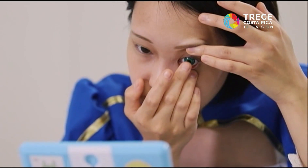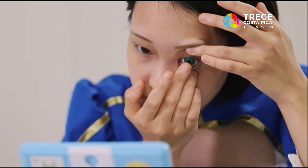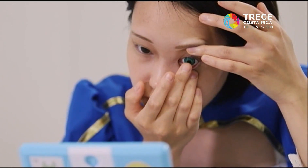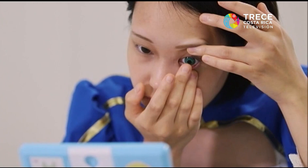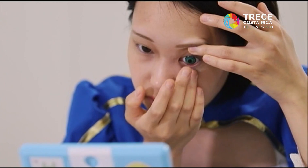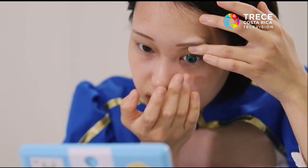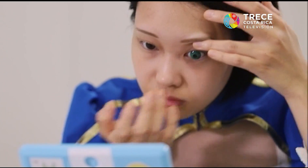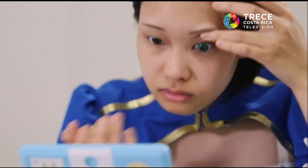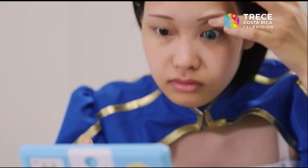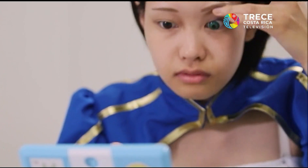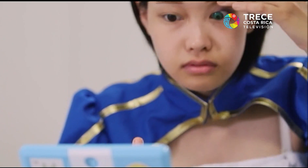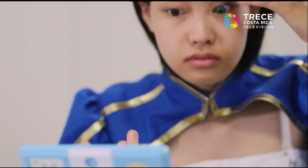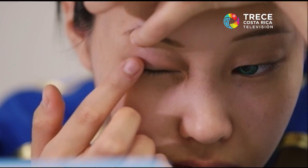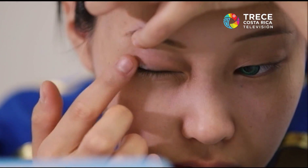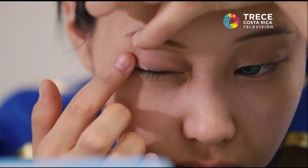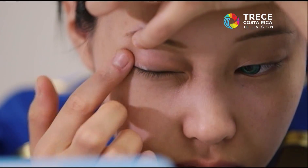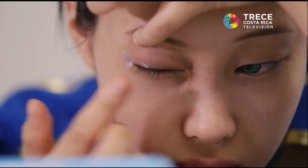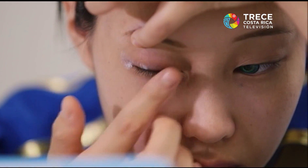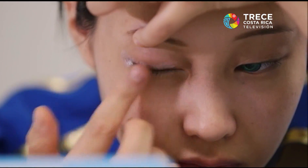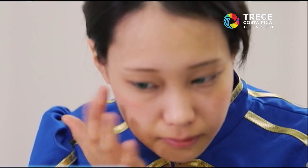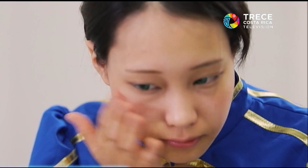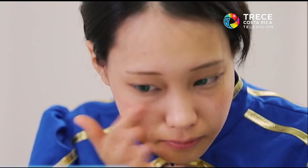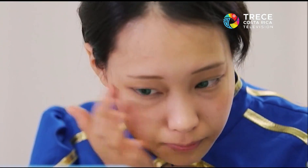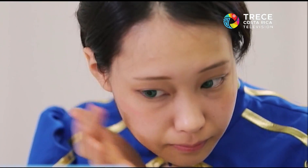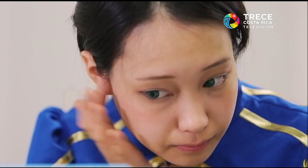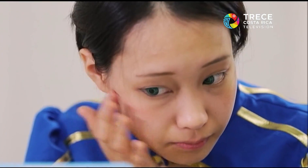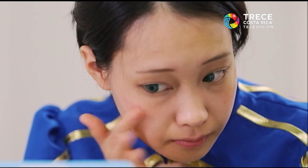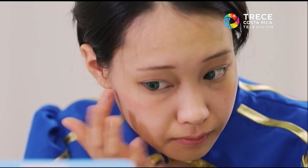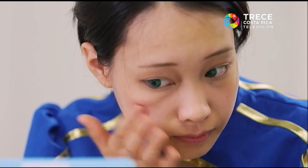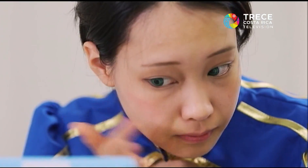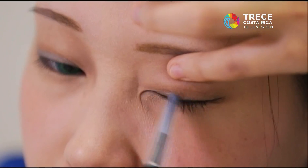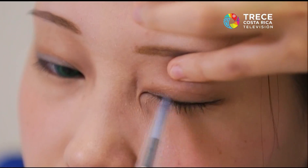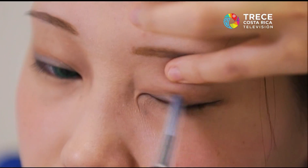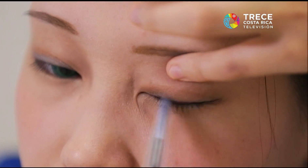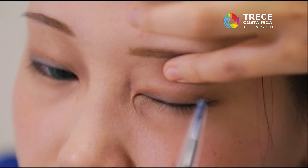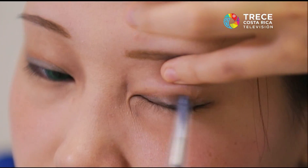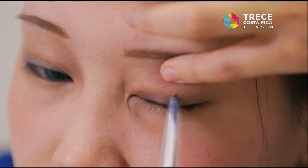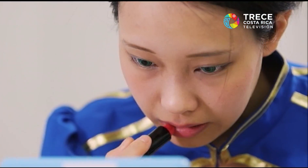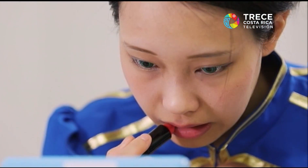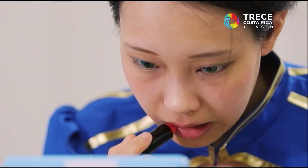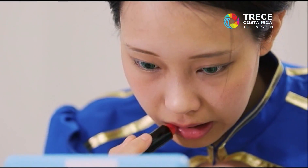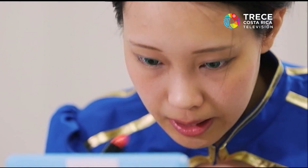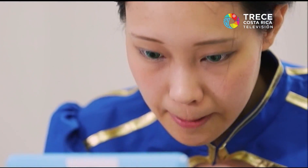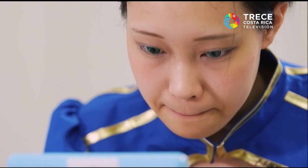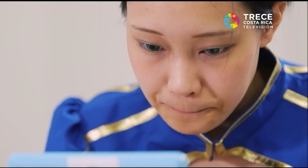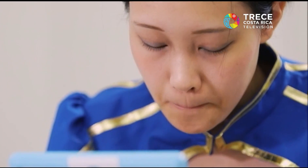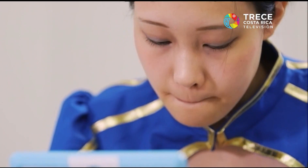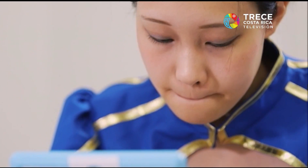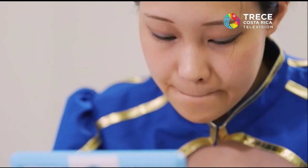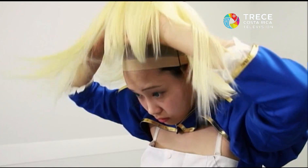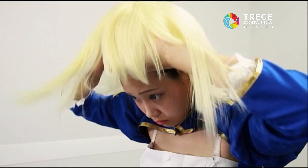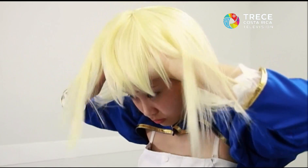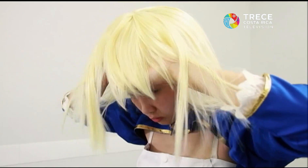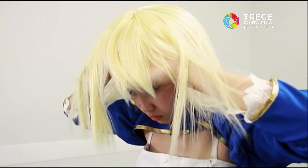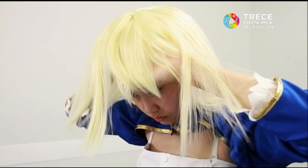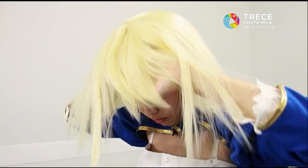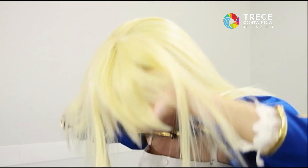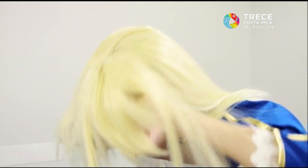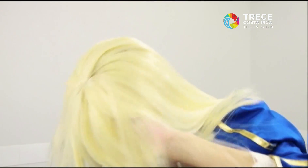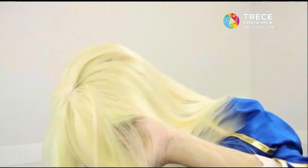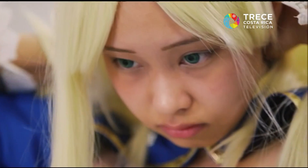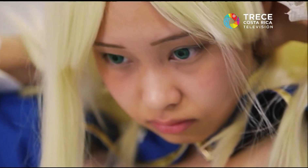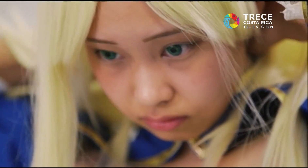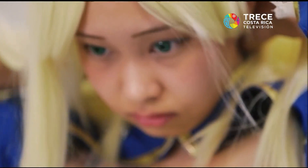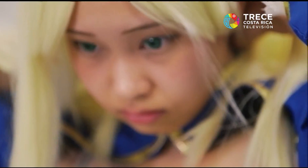El reto es sentir que realmente te has convertido en el personaje. Normalmente uso ropa muy simple, pero ahora estoy aquí en esta falda y estas cosas que